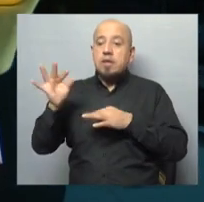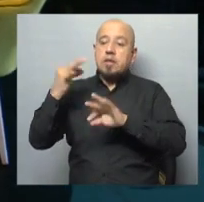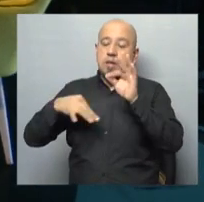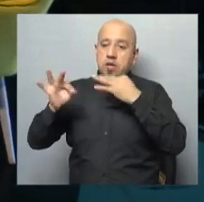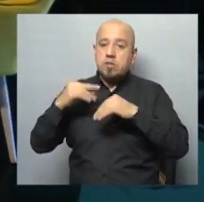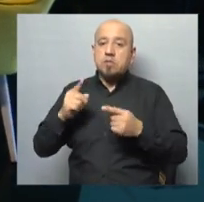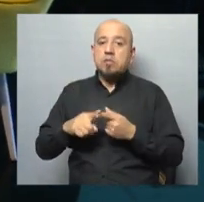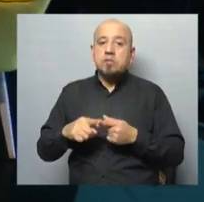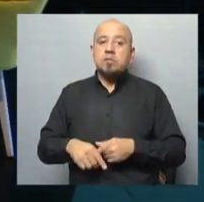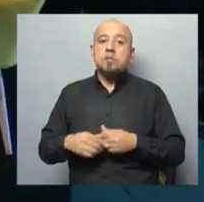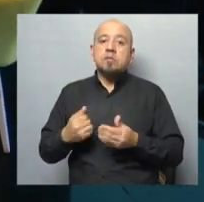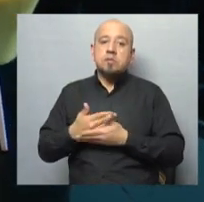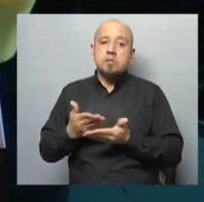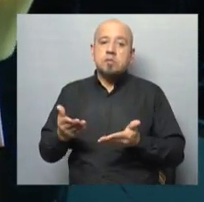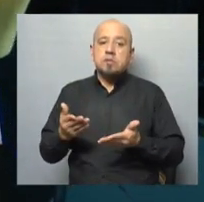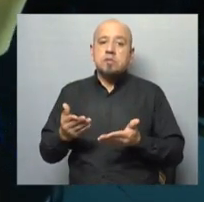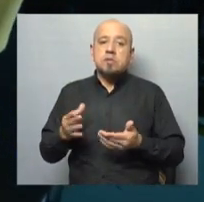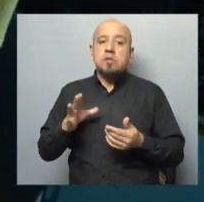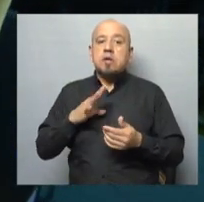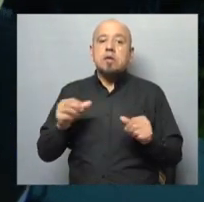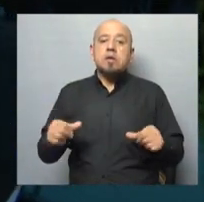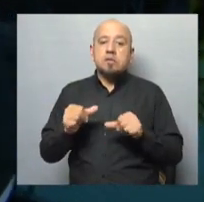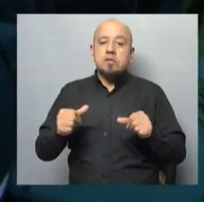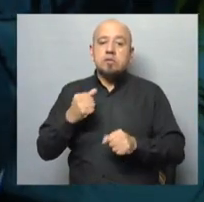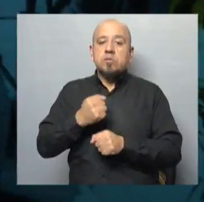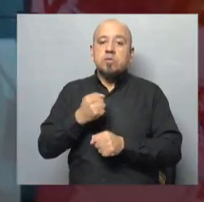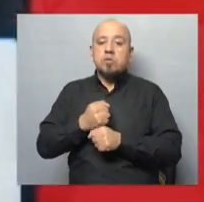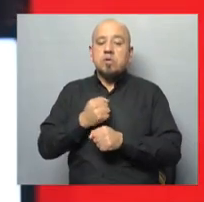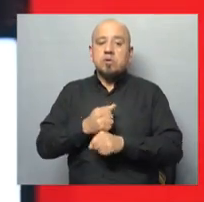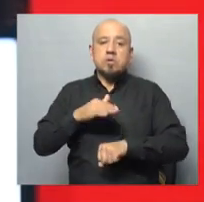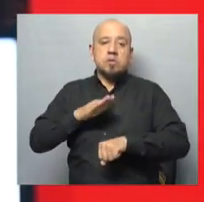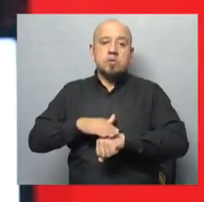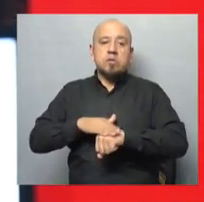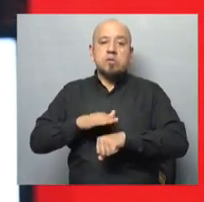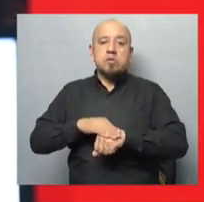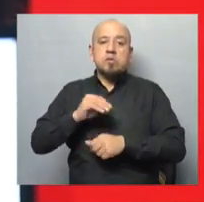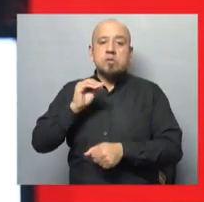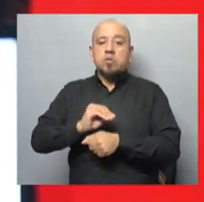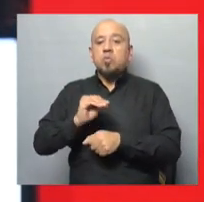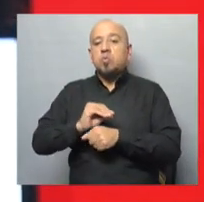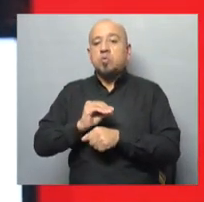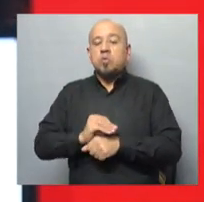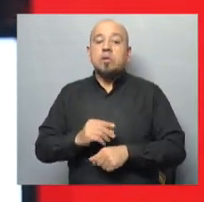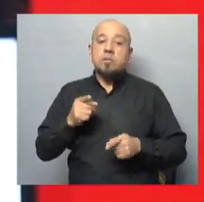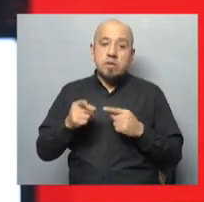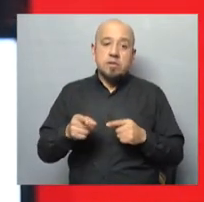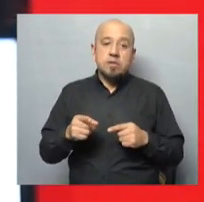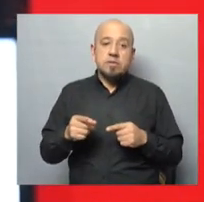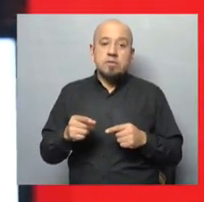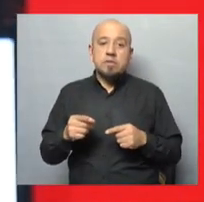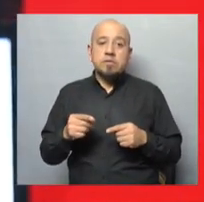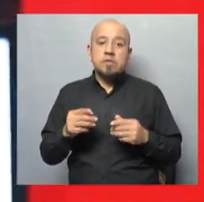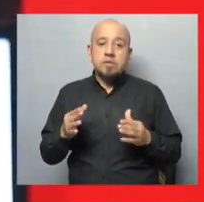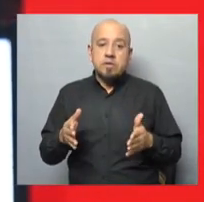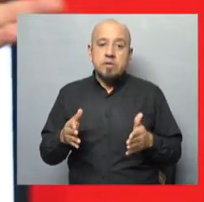le dan al trabajo post tarancón con los responsables de cultura para que efectivamente éste